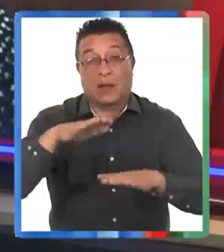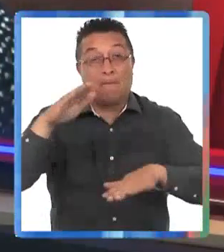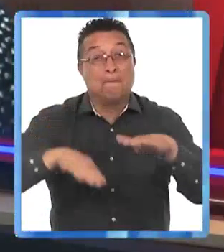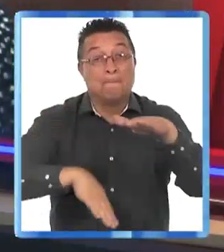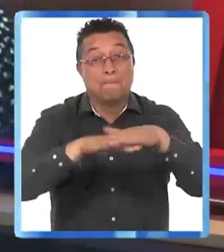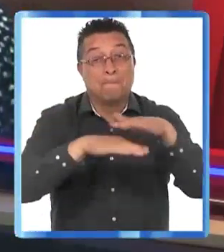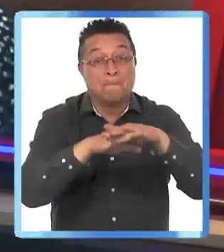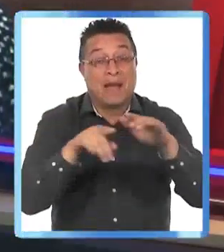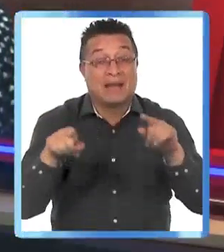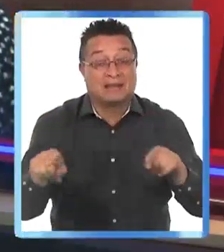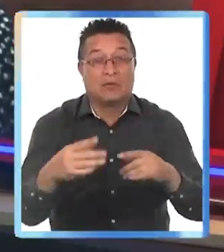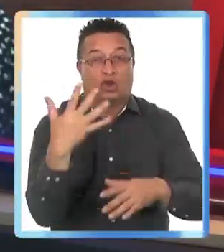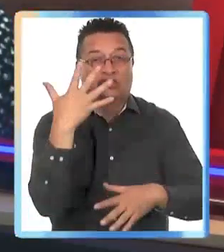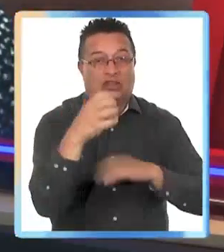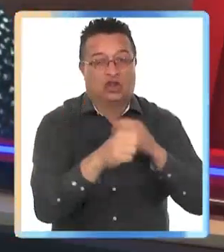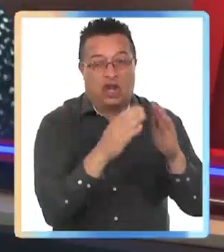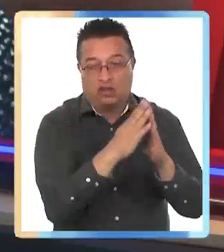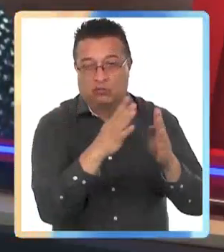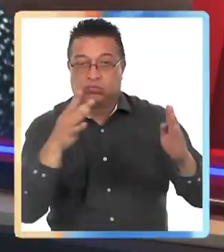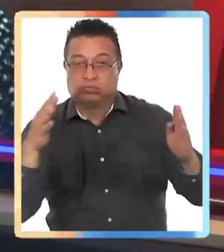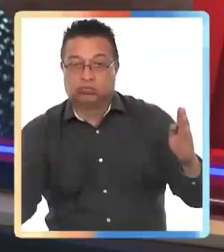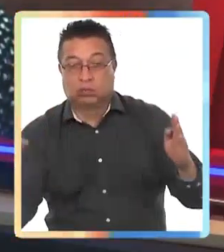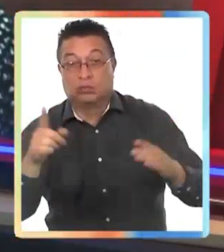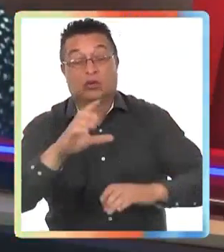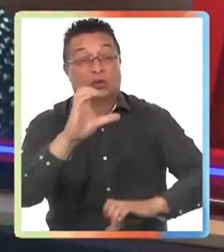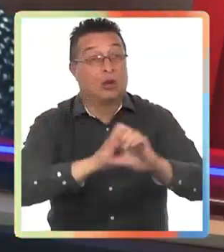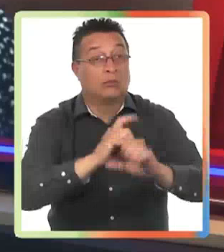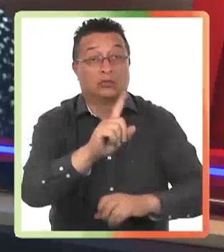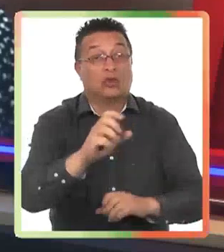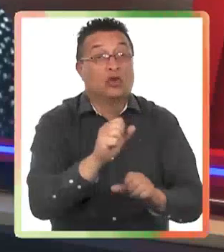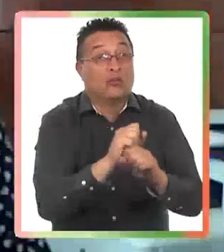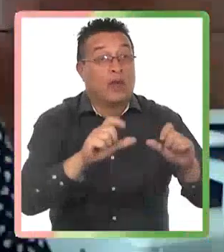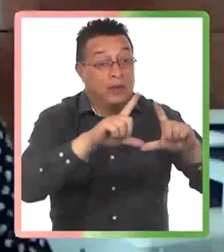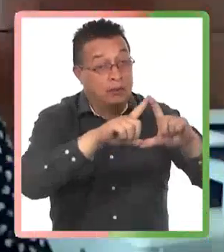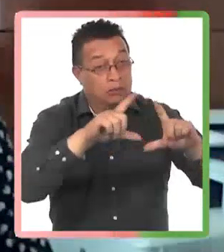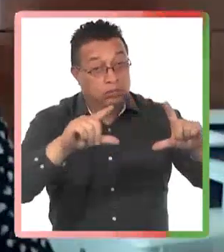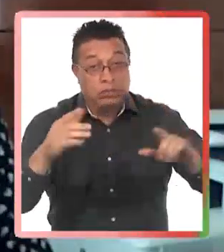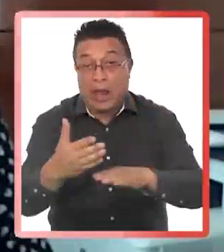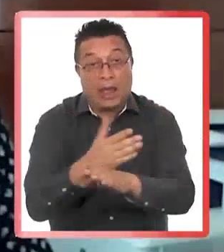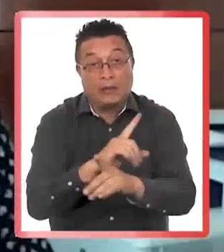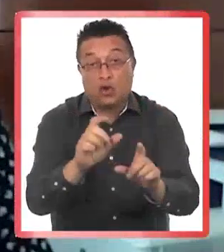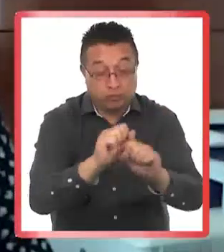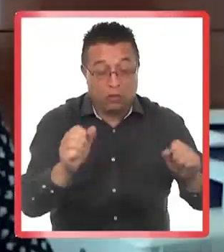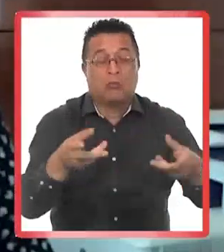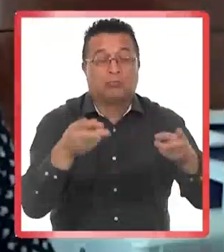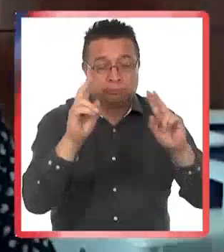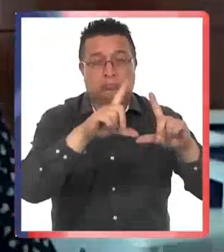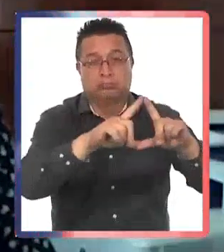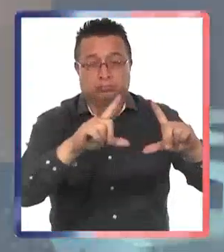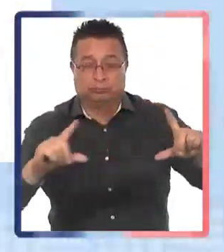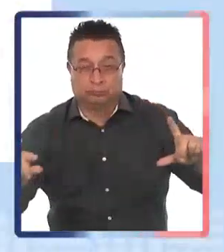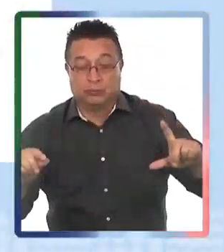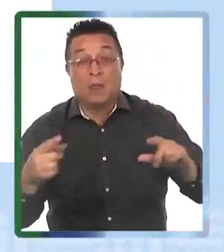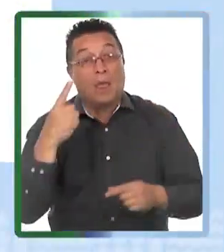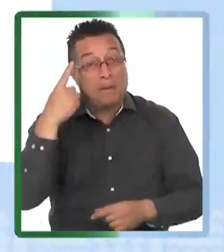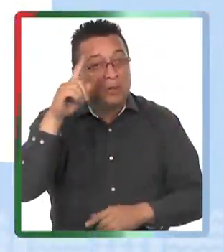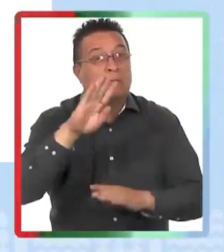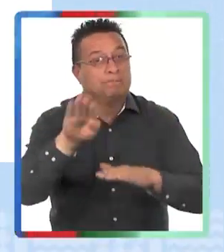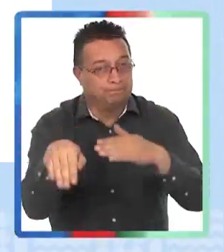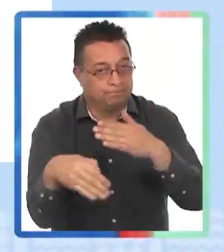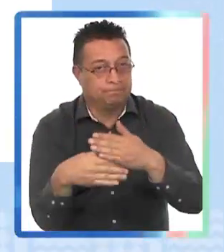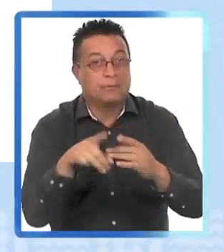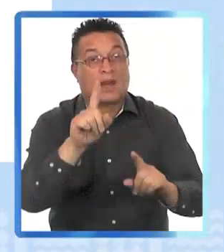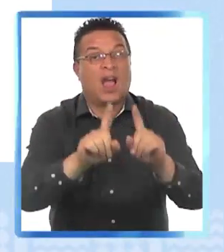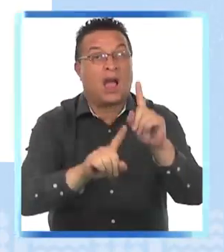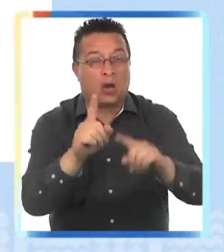plazo máximo, Scarlett, de hasta 5 años en el caso de que los empleadores no puedan reducir antes la jornada. Pero quiero agregar una cosa,